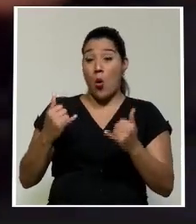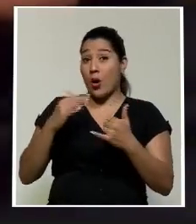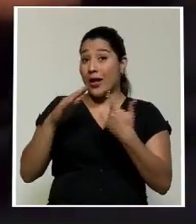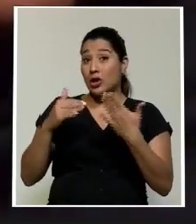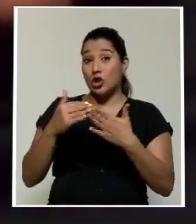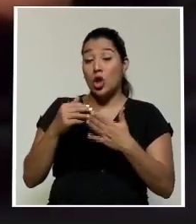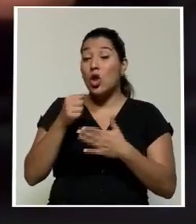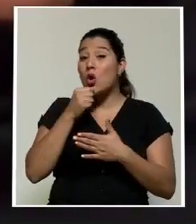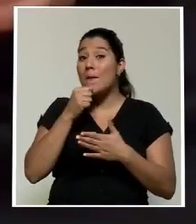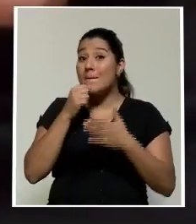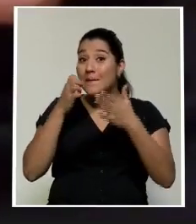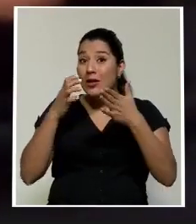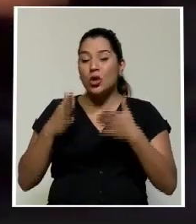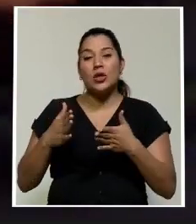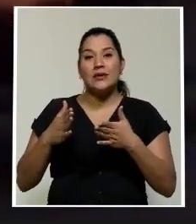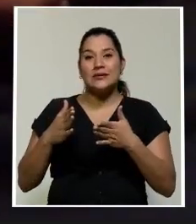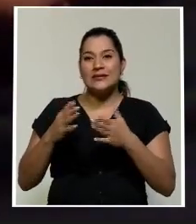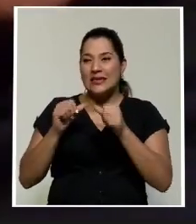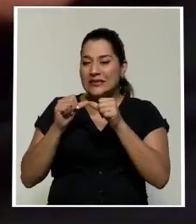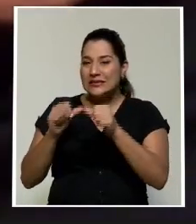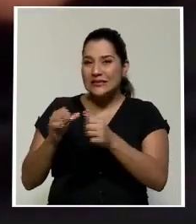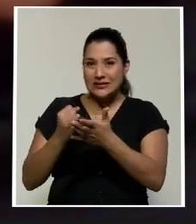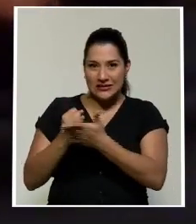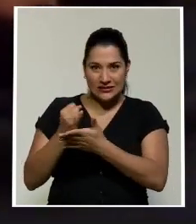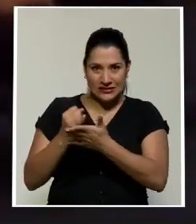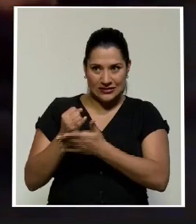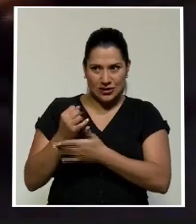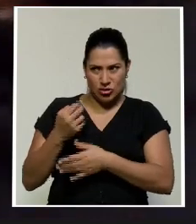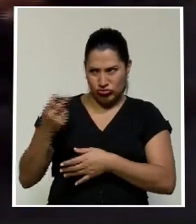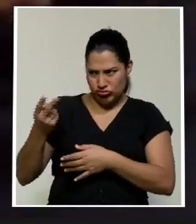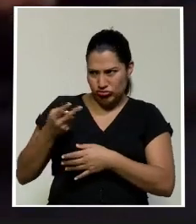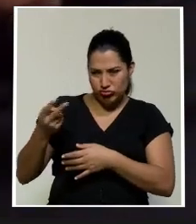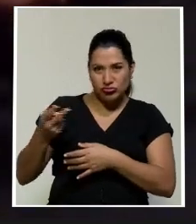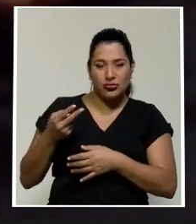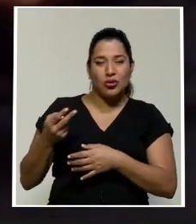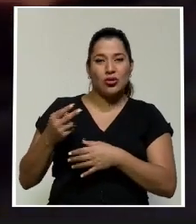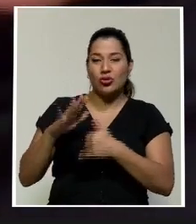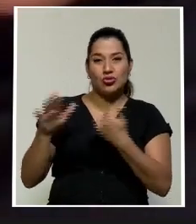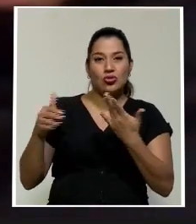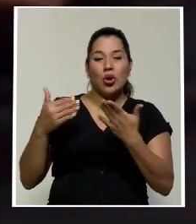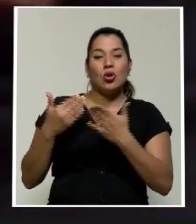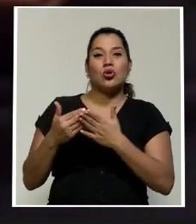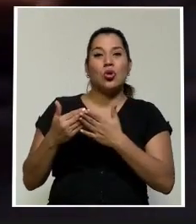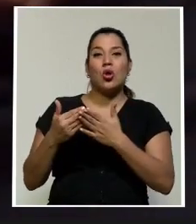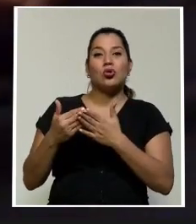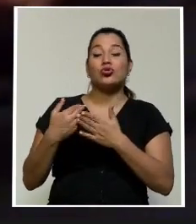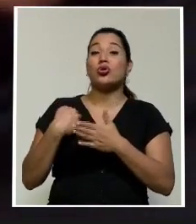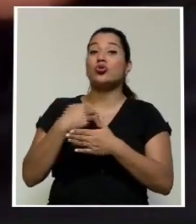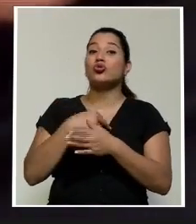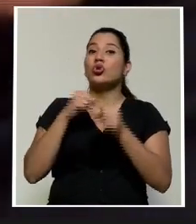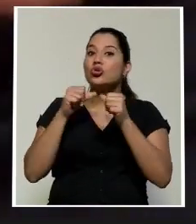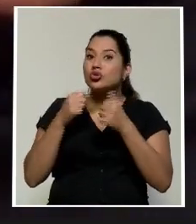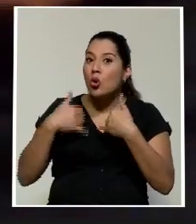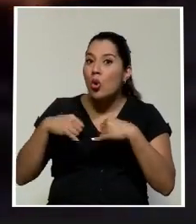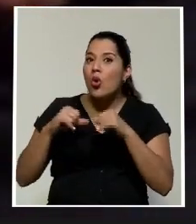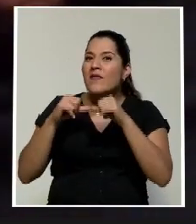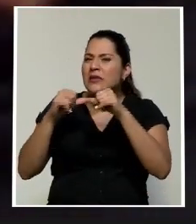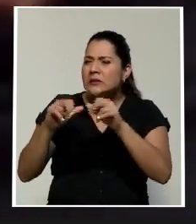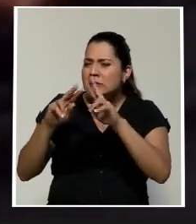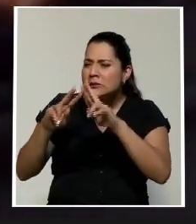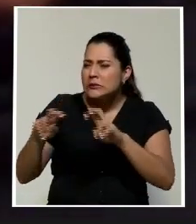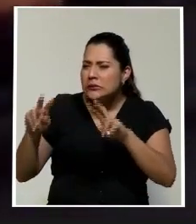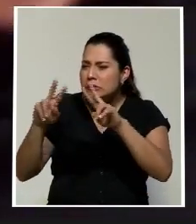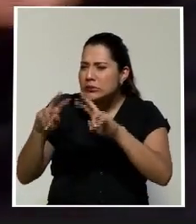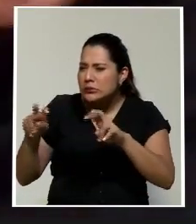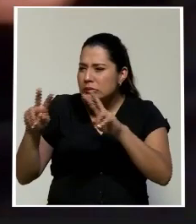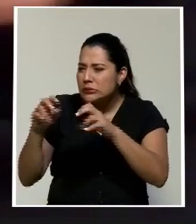en la colaboración de Pandora Papers, incluidos nosotros y ustedes y todos, que no estamos todavía escarbando y que no